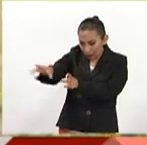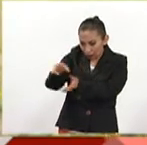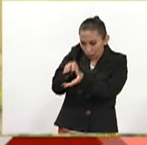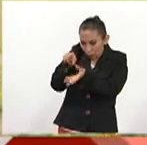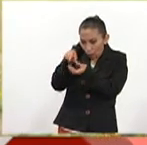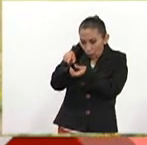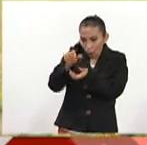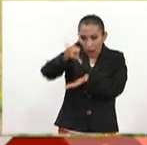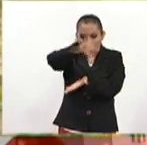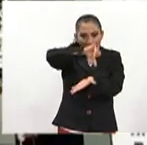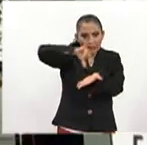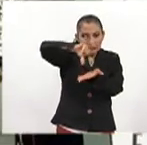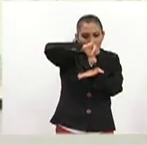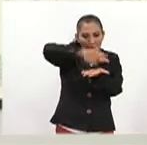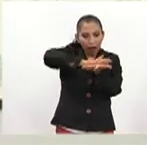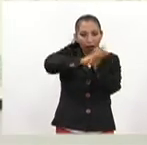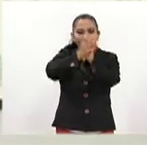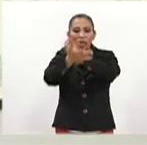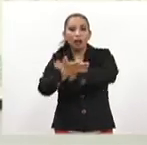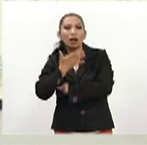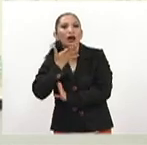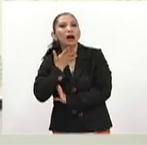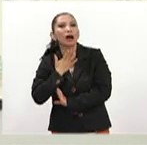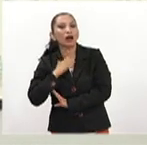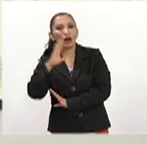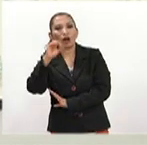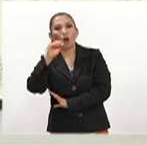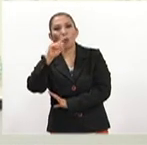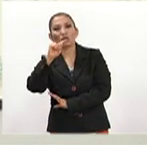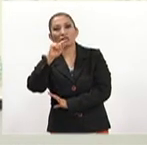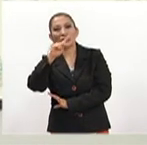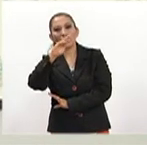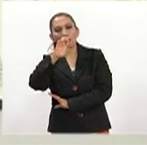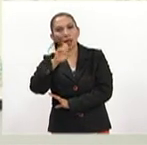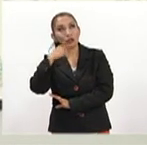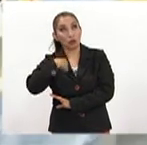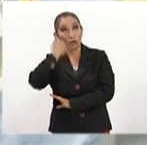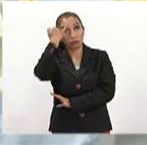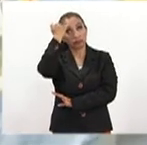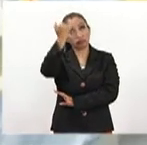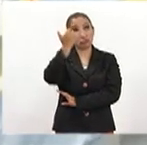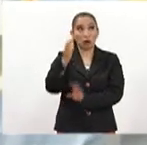eso convertirlo a biocombustible. El cómo se me ocurrió,